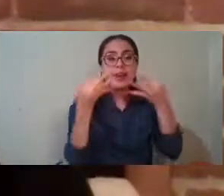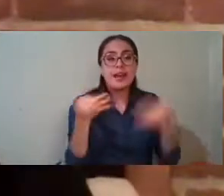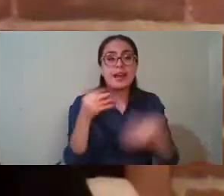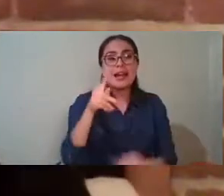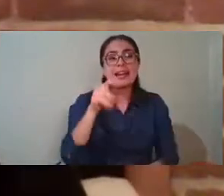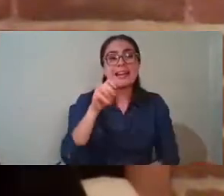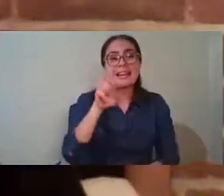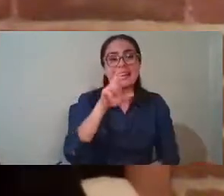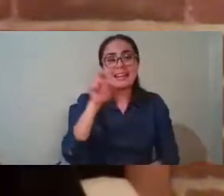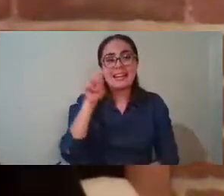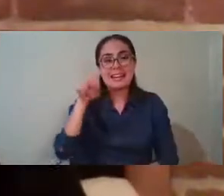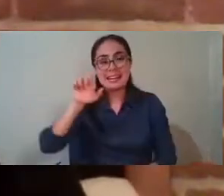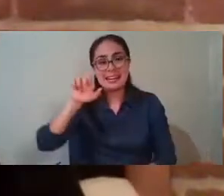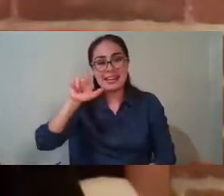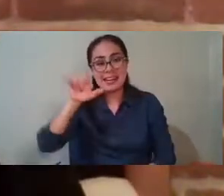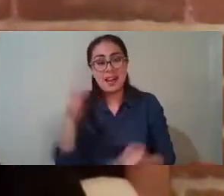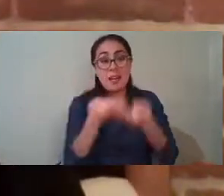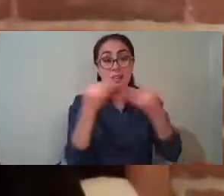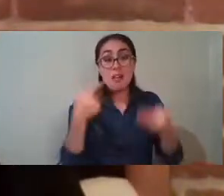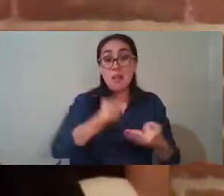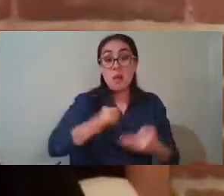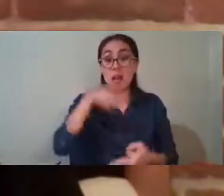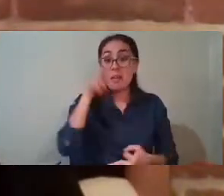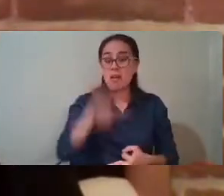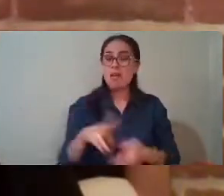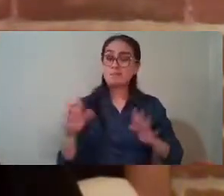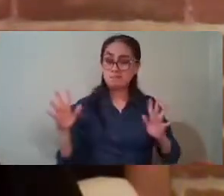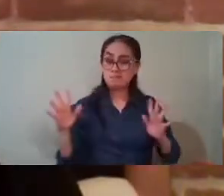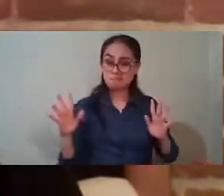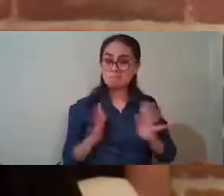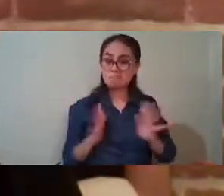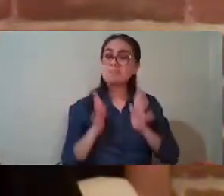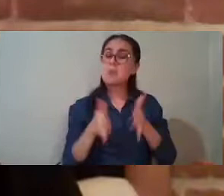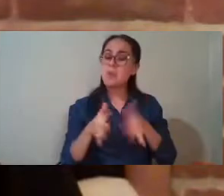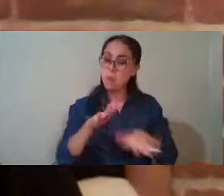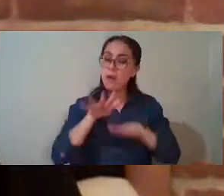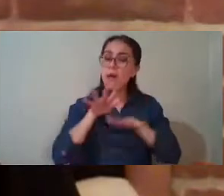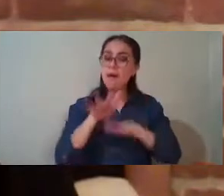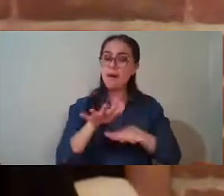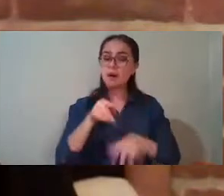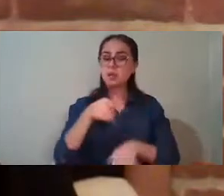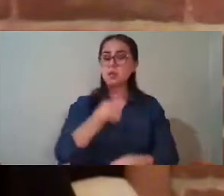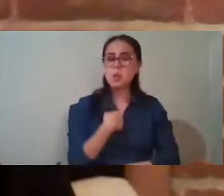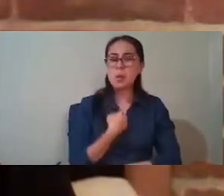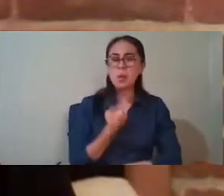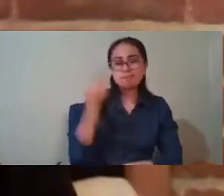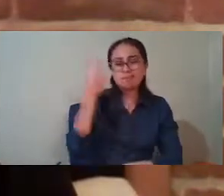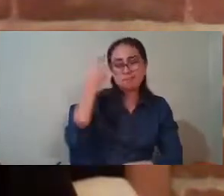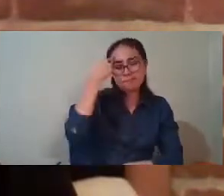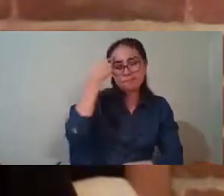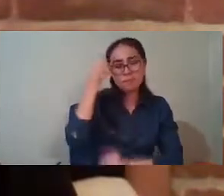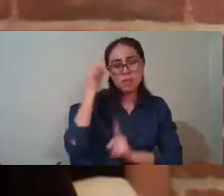a mí no deja de sorprenderme y de llevarme justamente a la pregunta esta